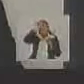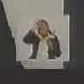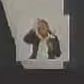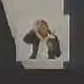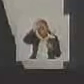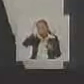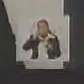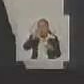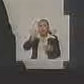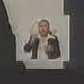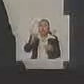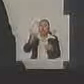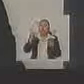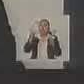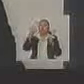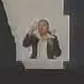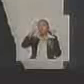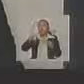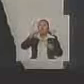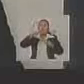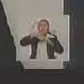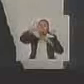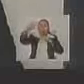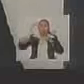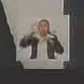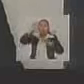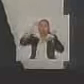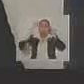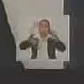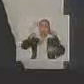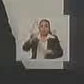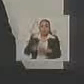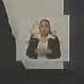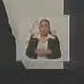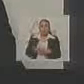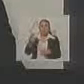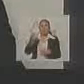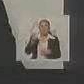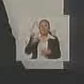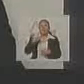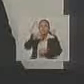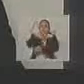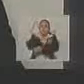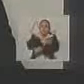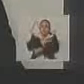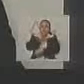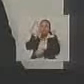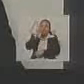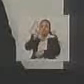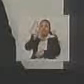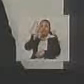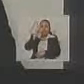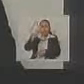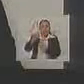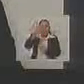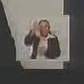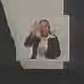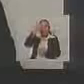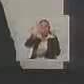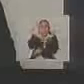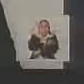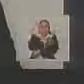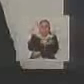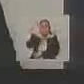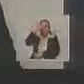de la alberca olímpica. Voy a poner la ventanilla única en manos de Transparencia Mexicana, que ellos nos digan cuál es el mejor modelo